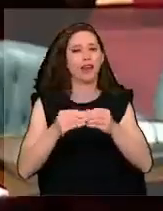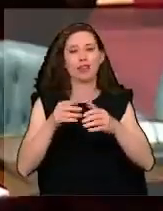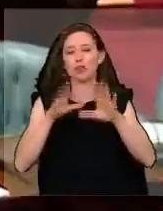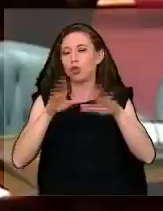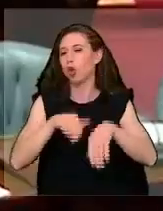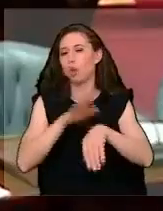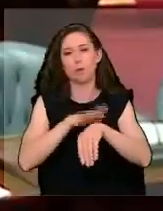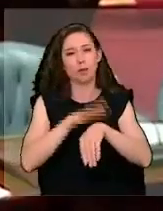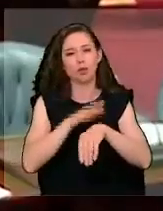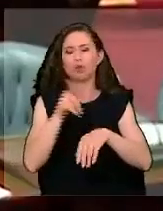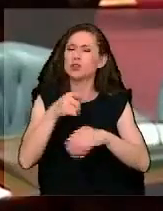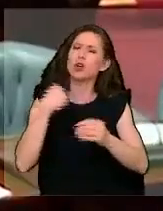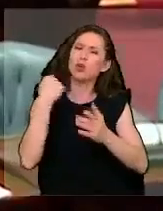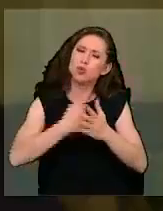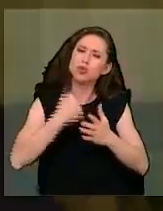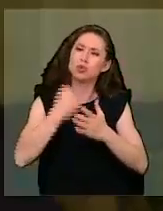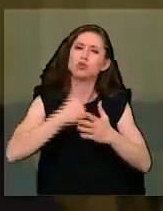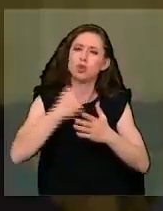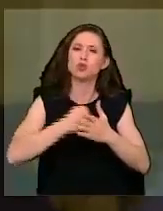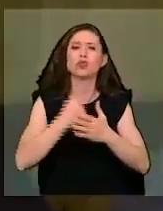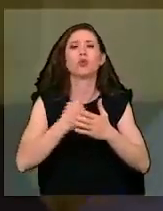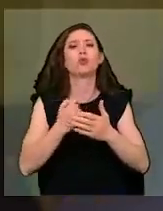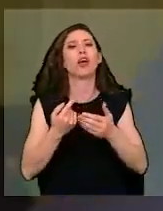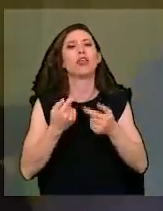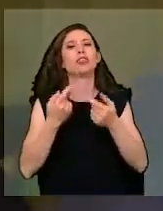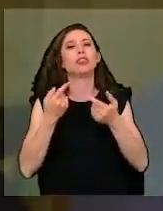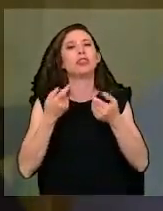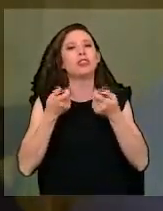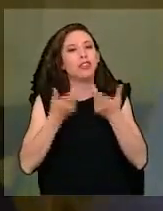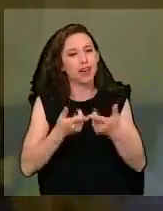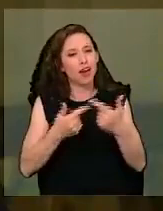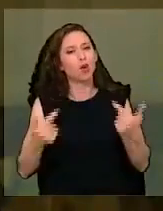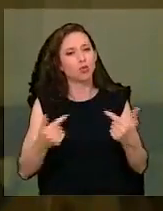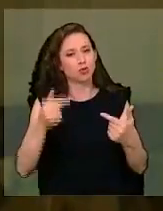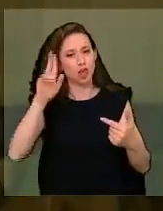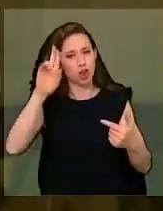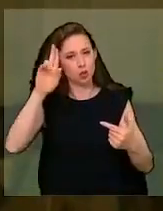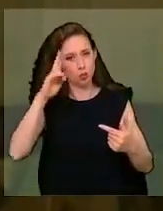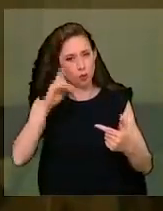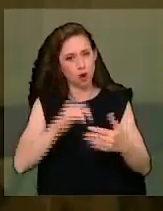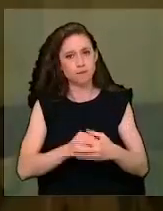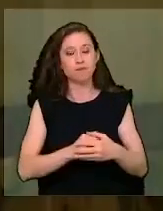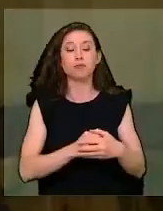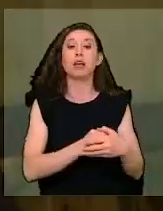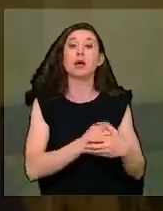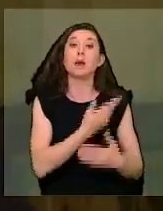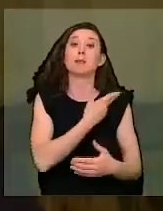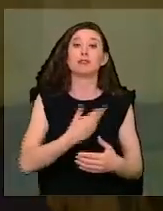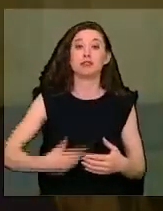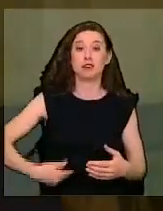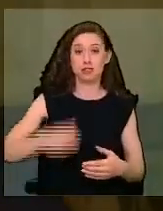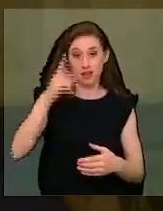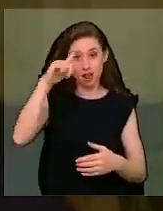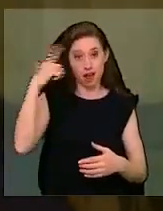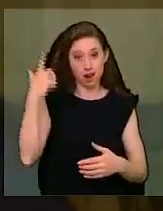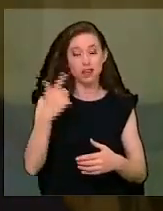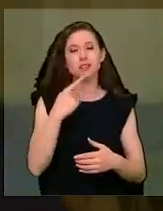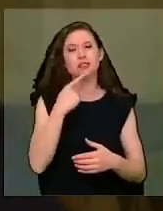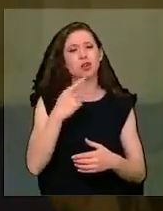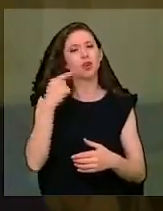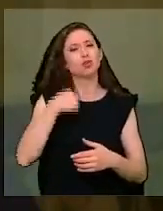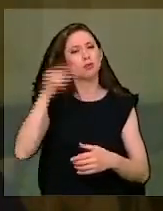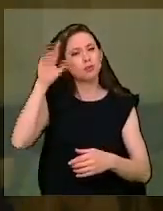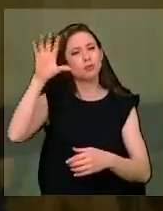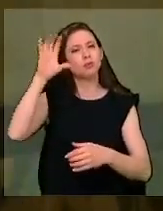cuya lucha y trayectoria dejaron marcas en la historia del país el presidente por compártelo y la calle Pou la